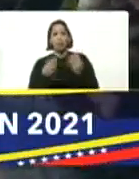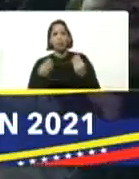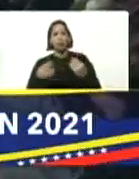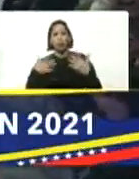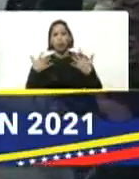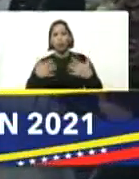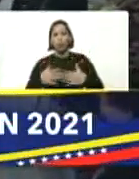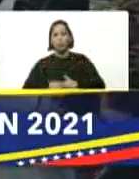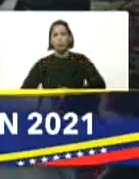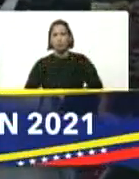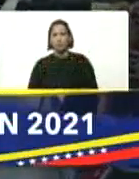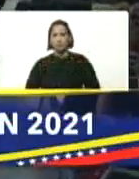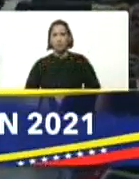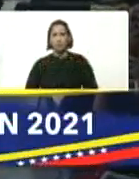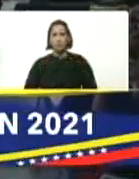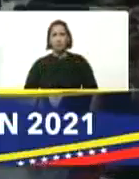material.